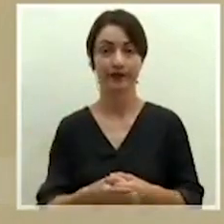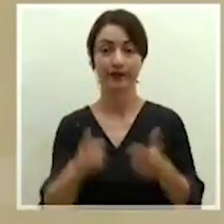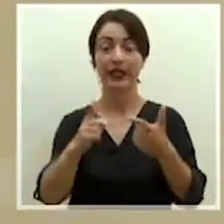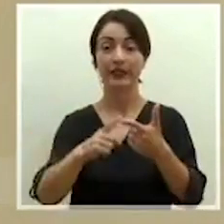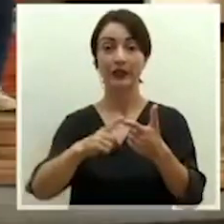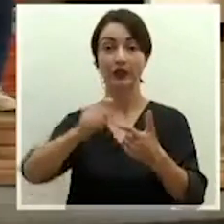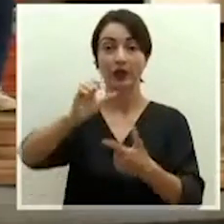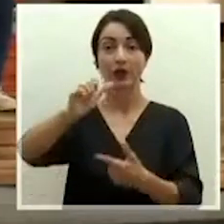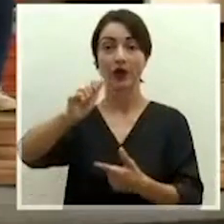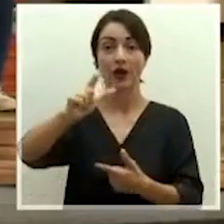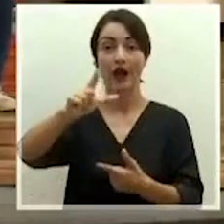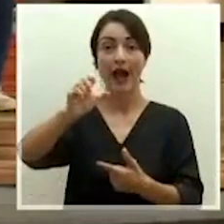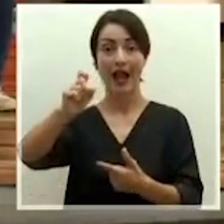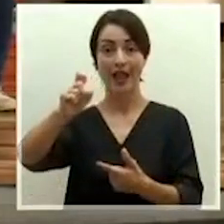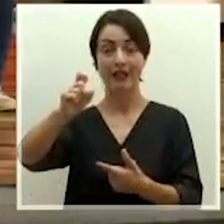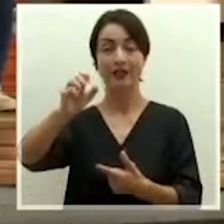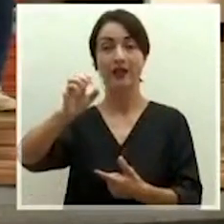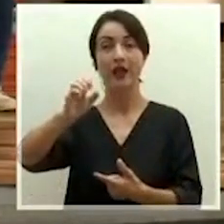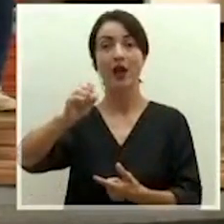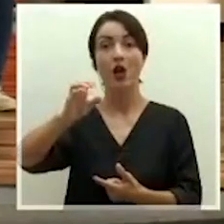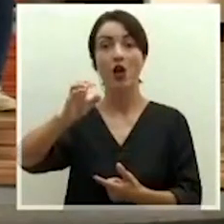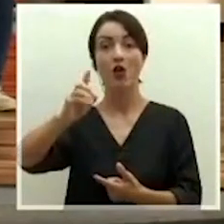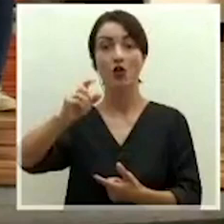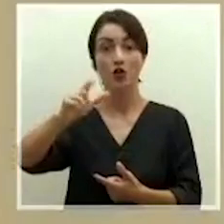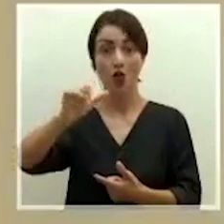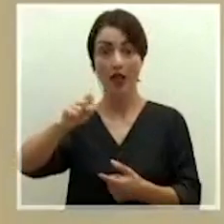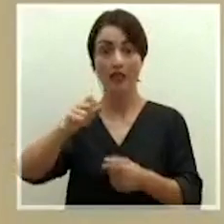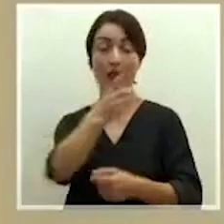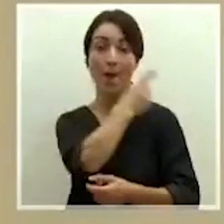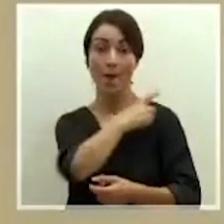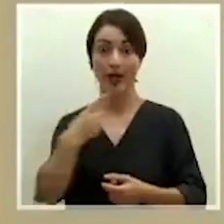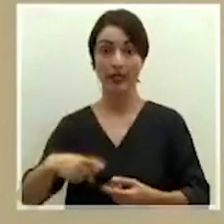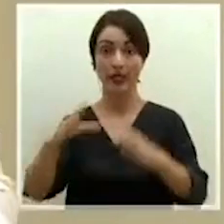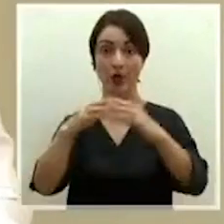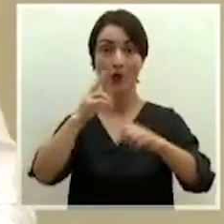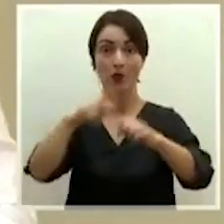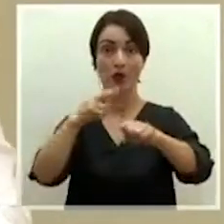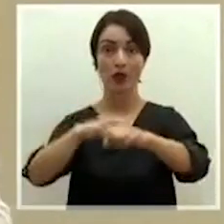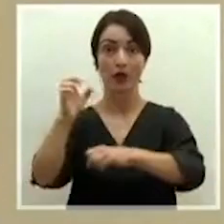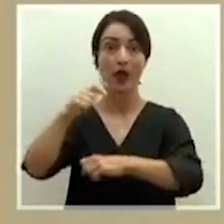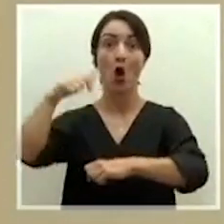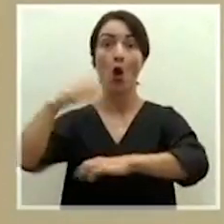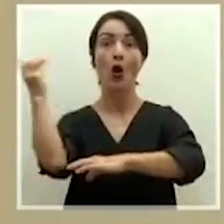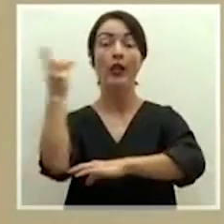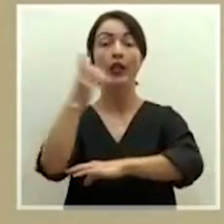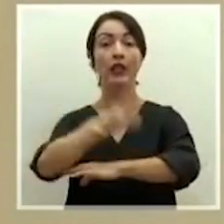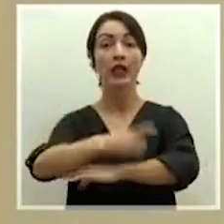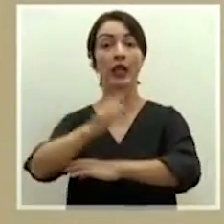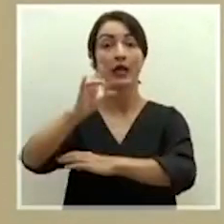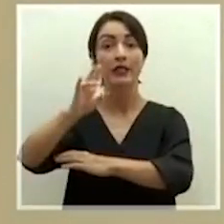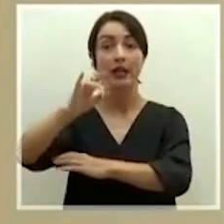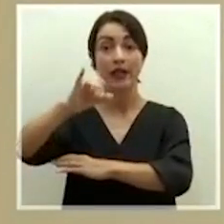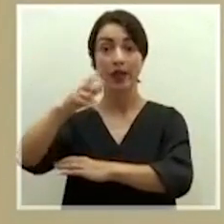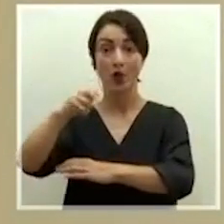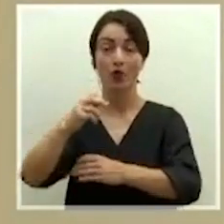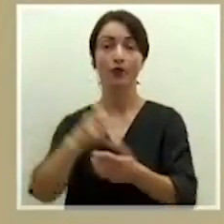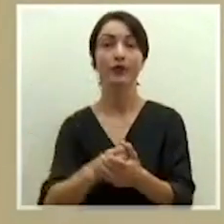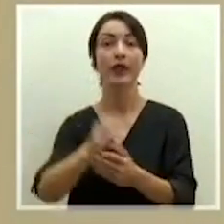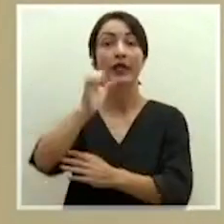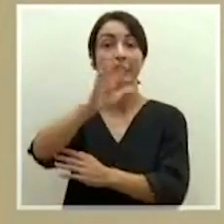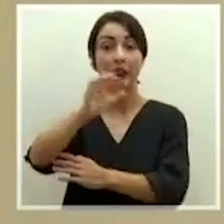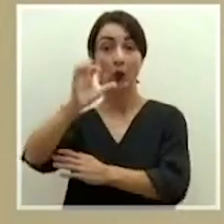Alex Solís, presidente de la Comisión Nacional de Emergencia, para el día de hoy, 7 de junio, se registran